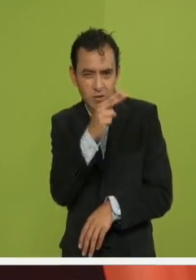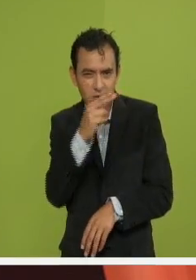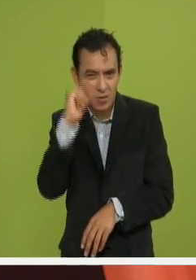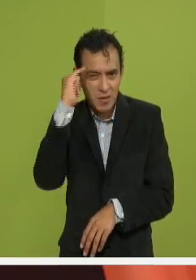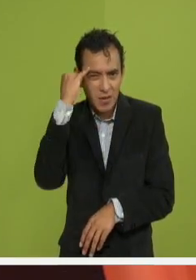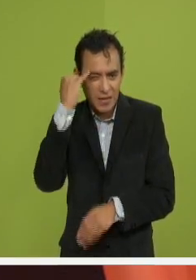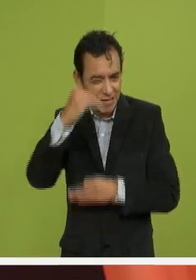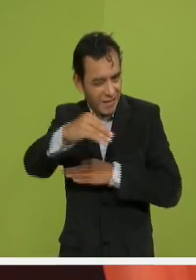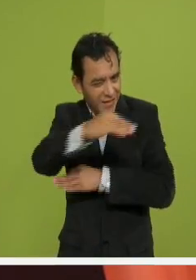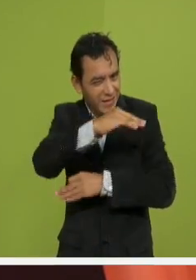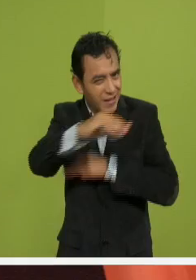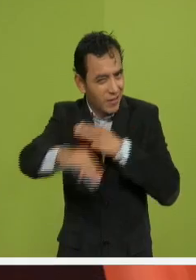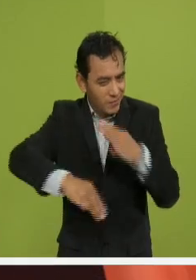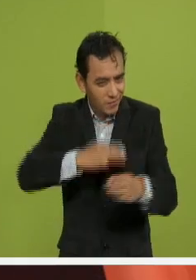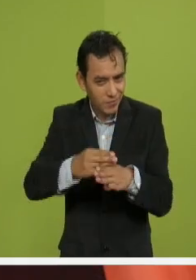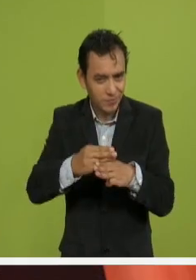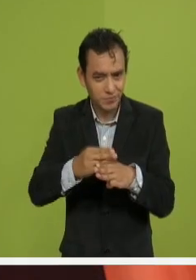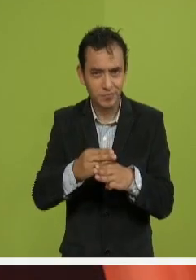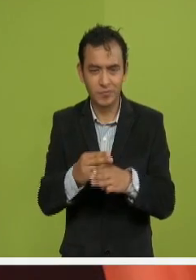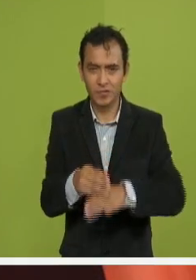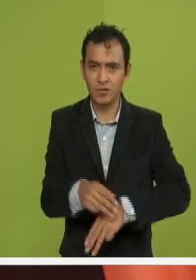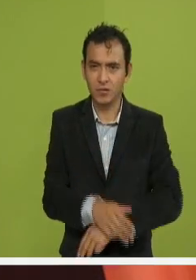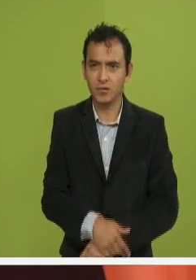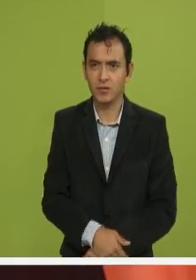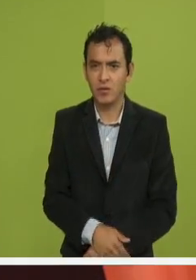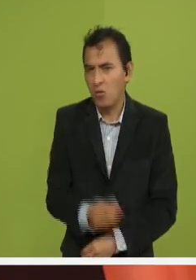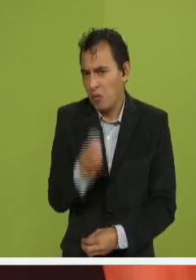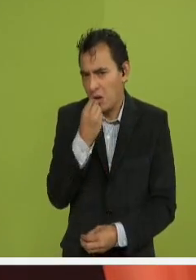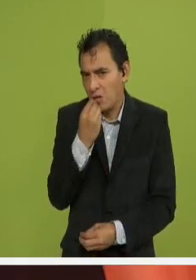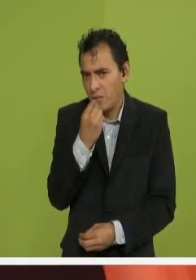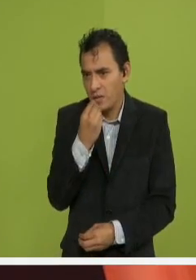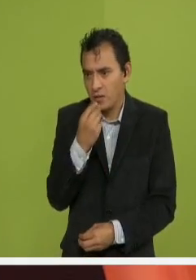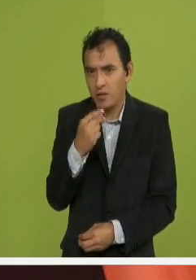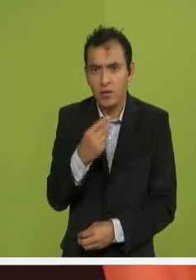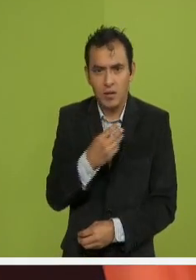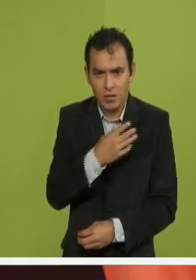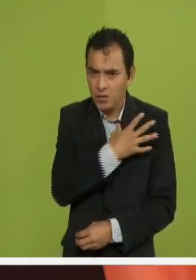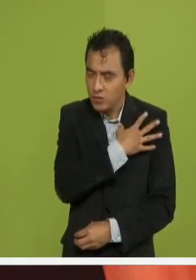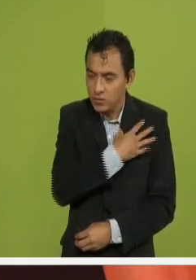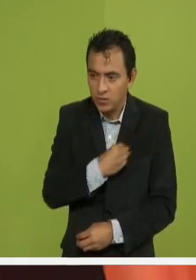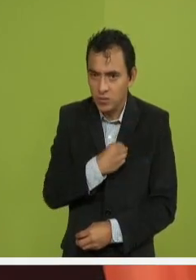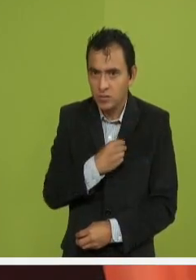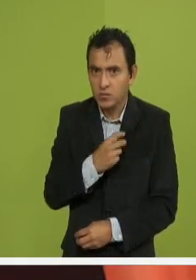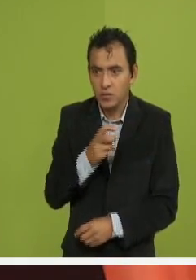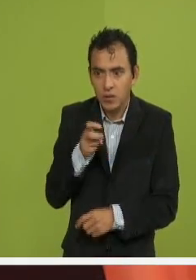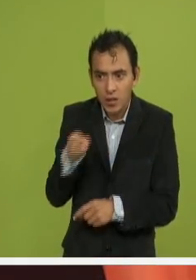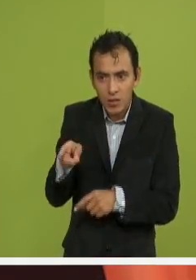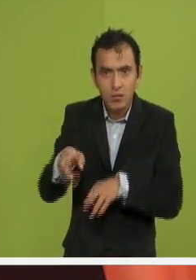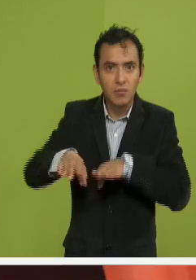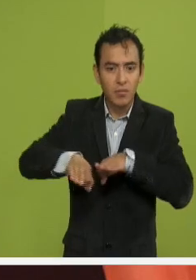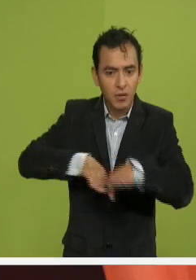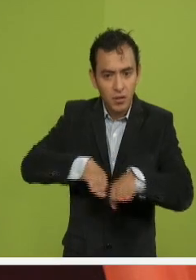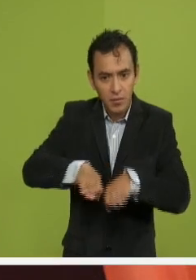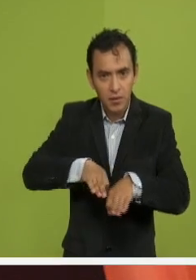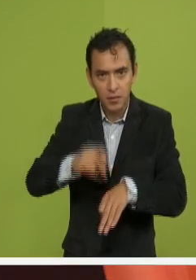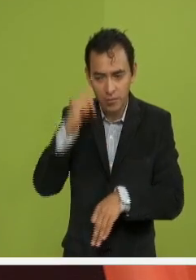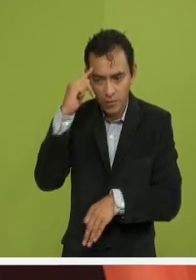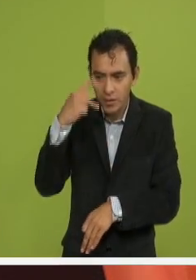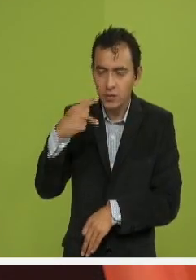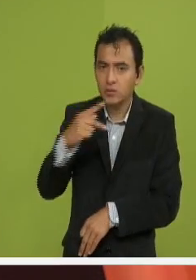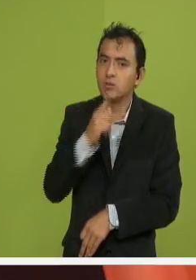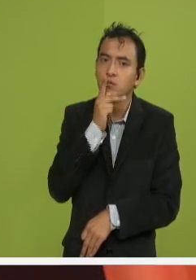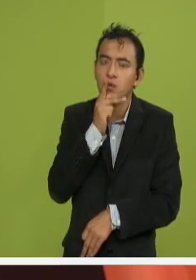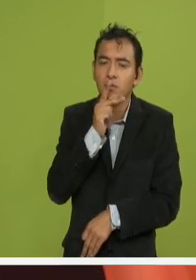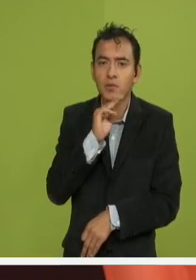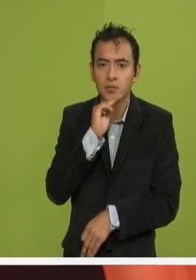en la familia indígena, justamente los hijos son la mano de obra de los padres de familia. Sí.